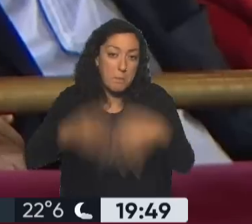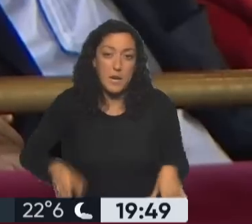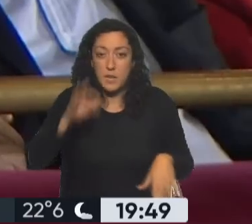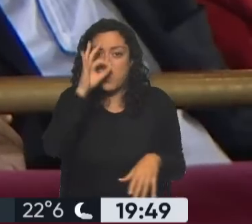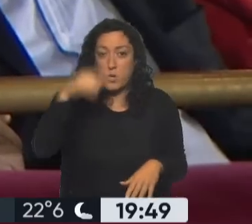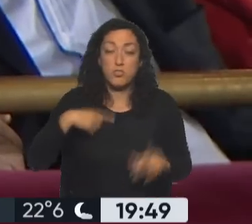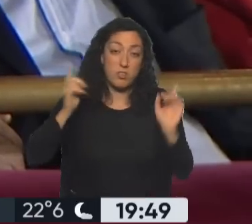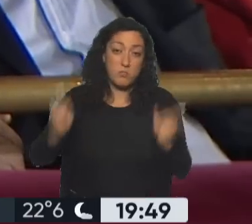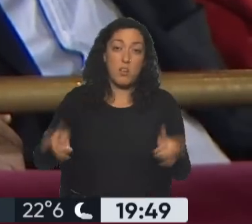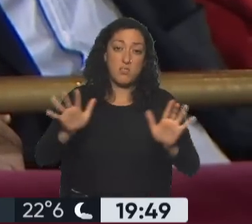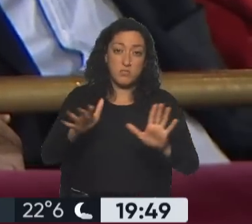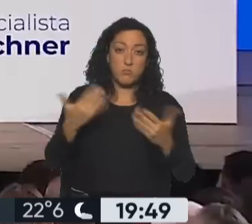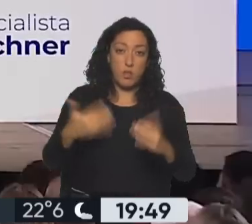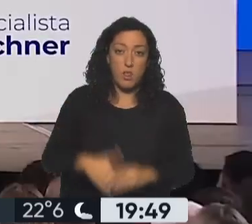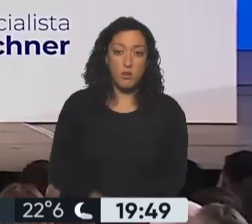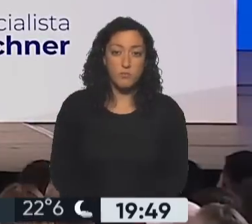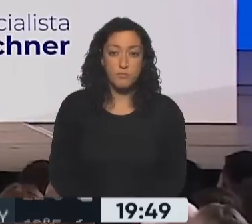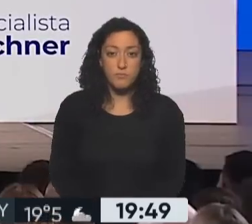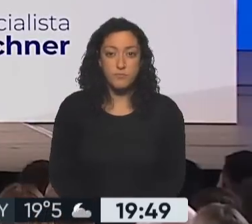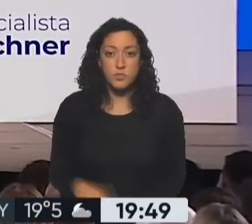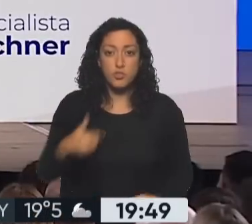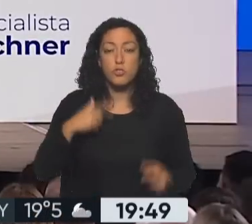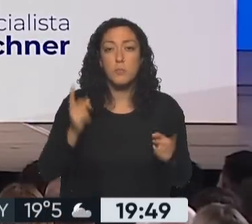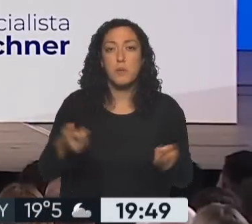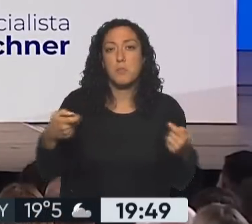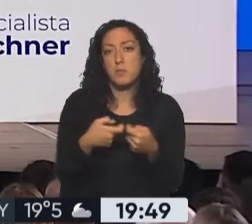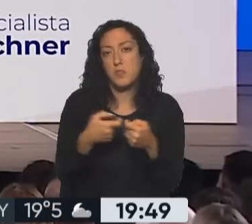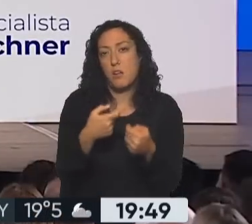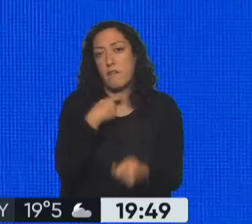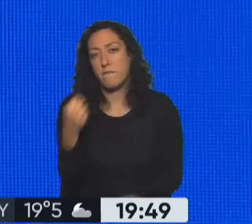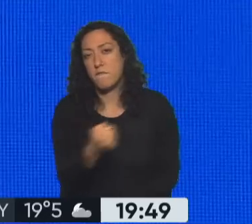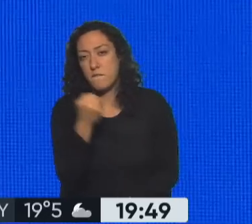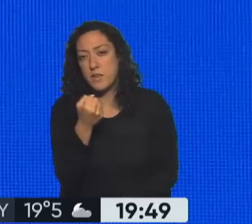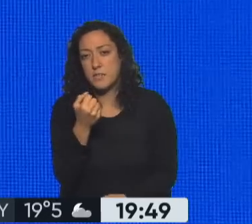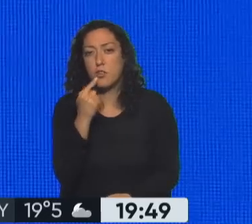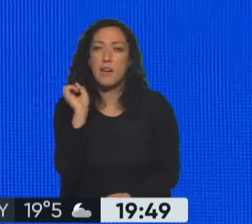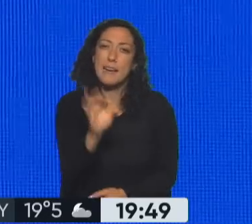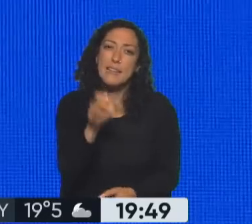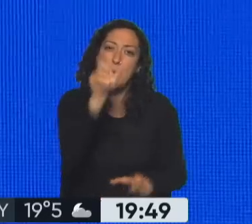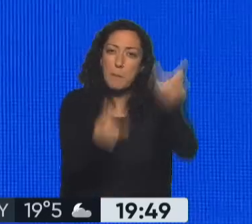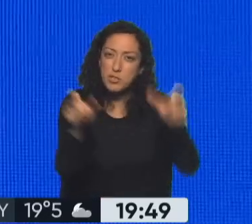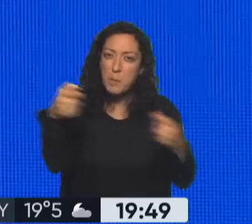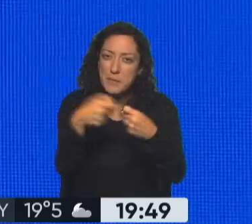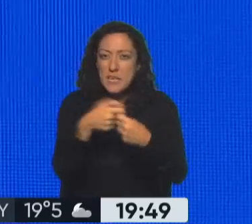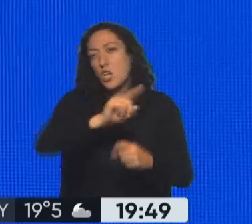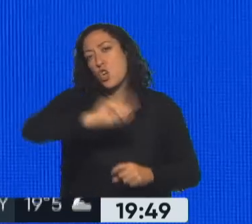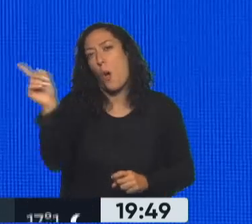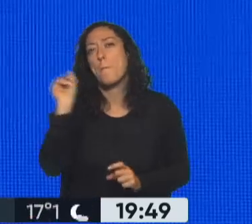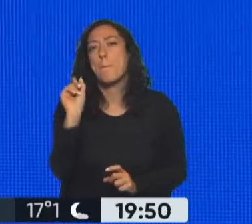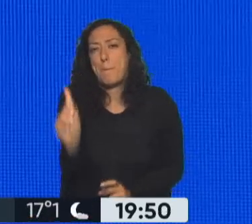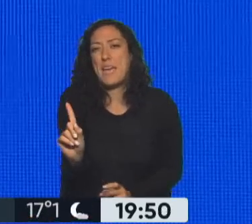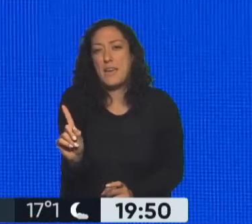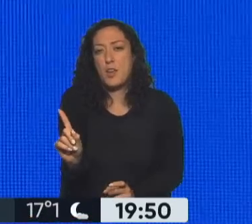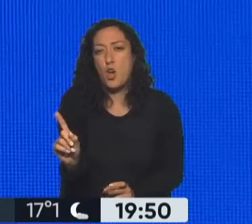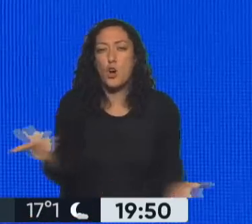Yo también quiero ser empresario. Y esto no es una crítica a los empresarios, pero tenemos que sentarnos en